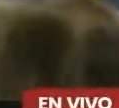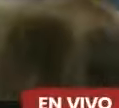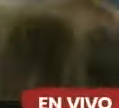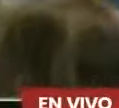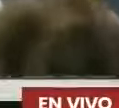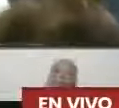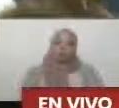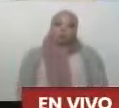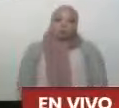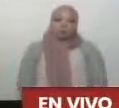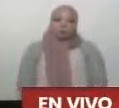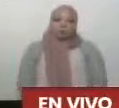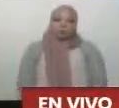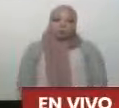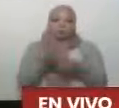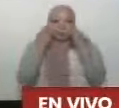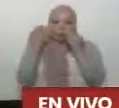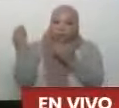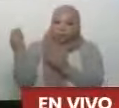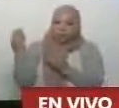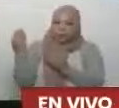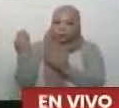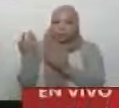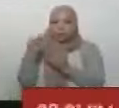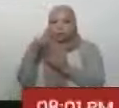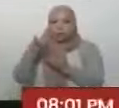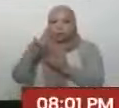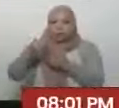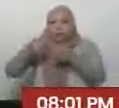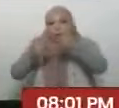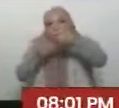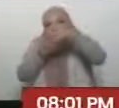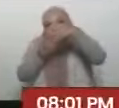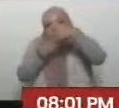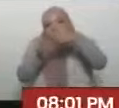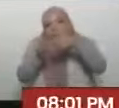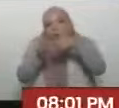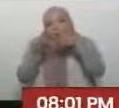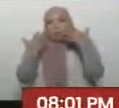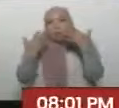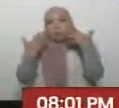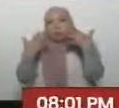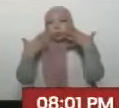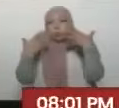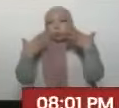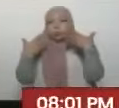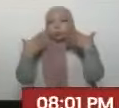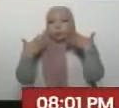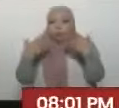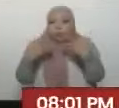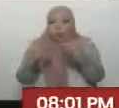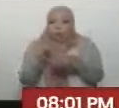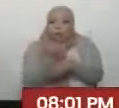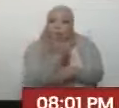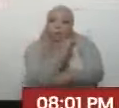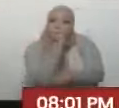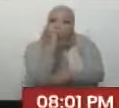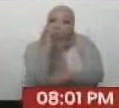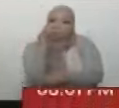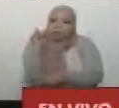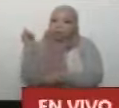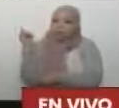poder alimentarlo. Bueno, imagínate que hay tremenda sequía en el canal de Panamá ahora. Ustedes estuvieron ahí en Panamá y llevas una creación para